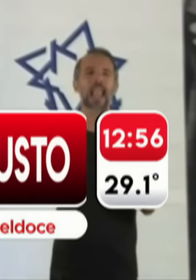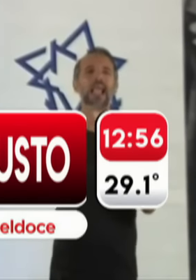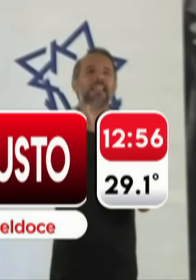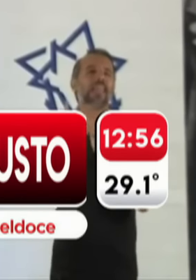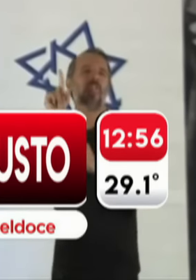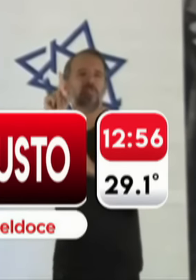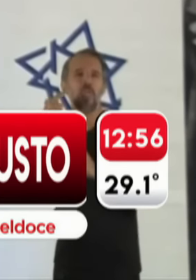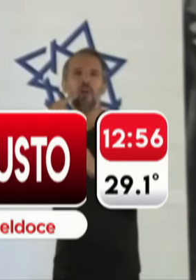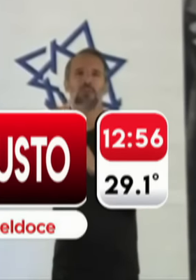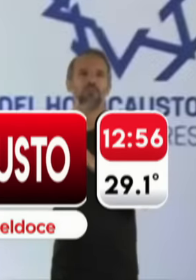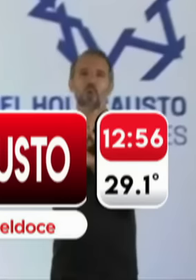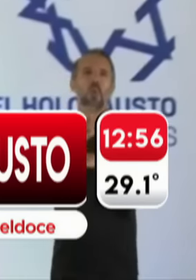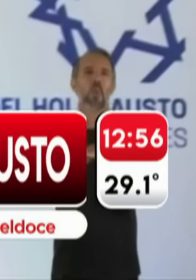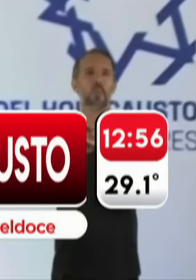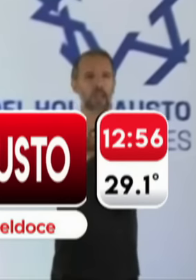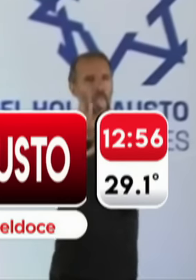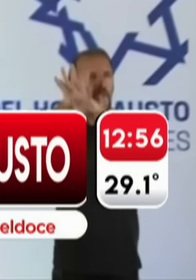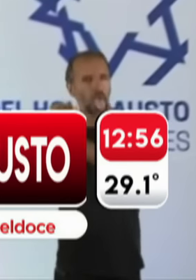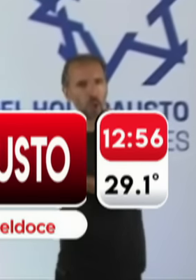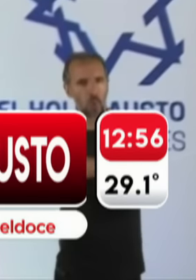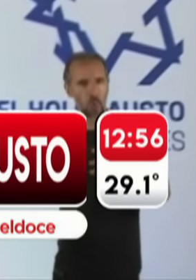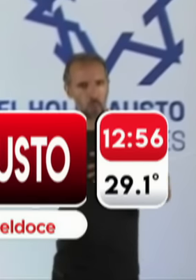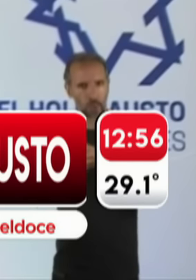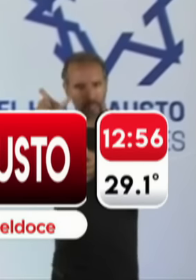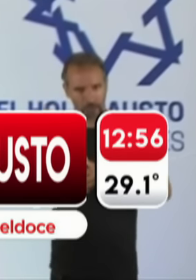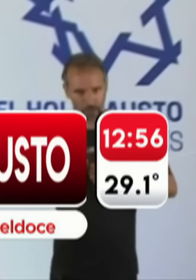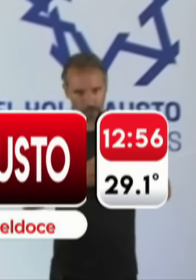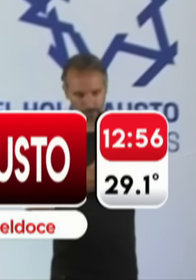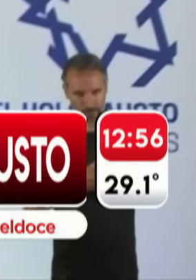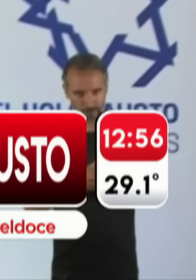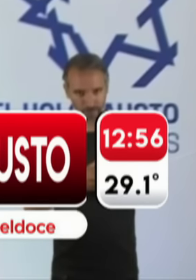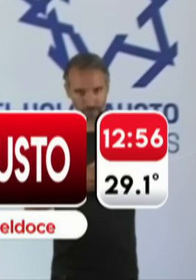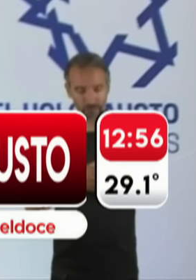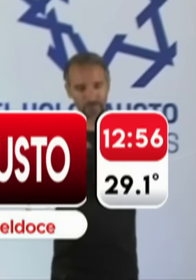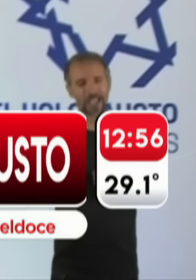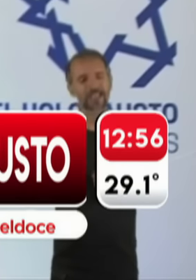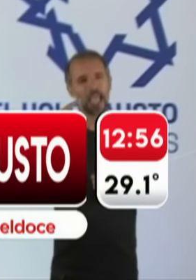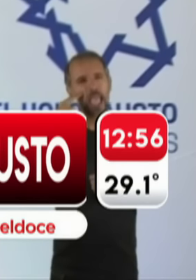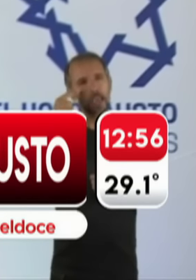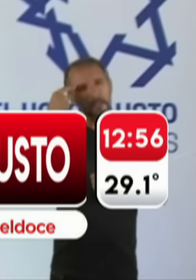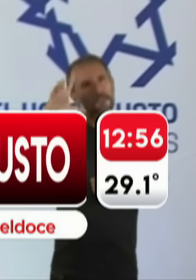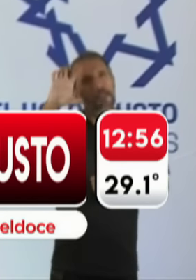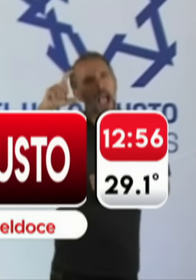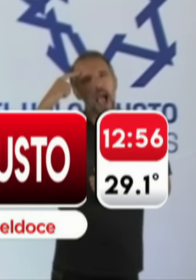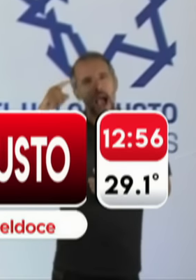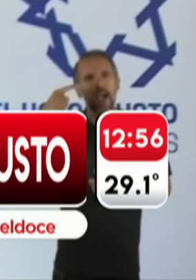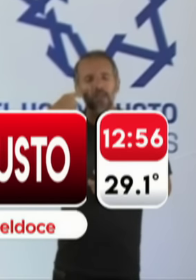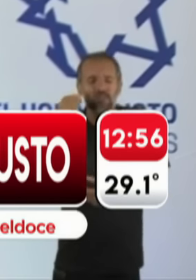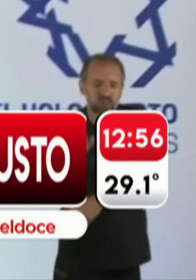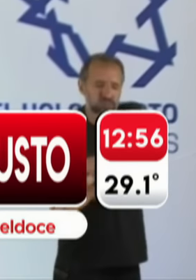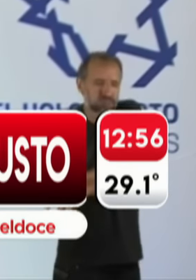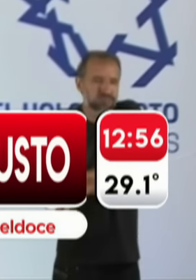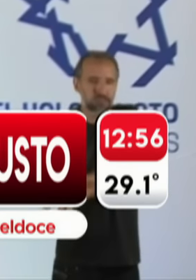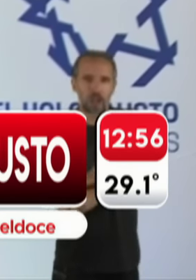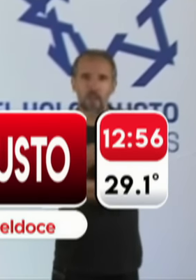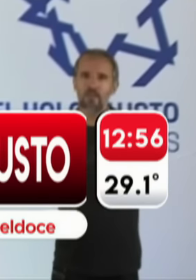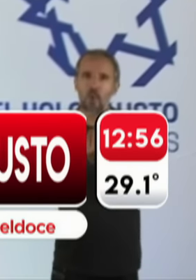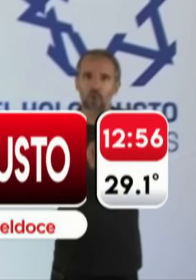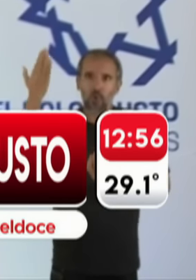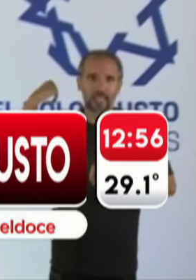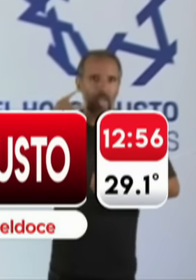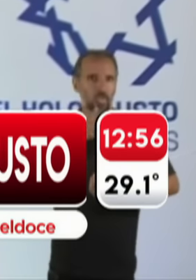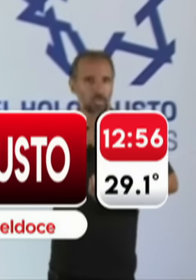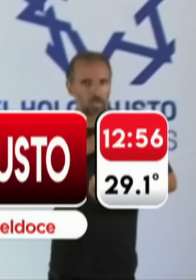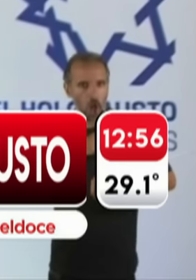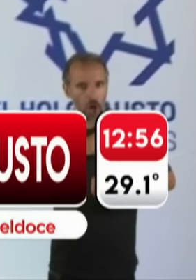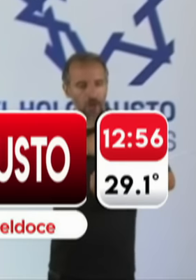cuestión, no era el ámbito, dio un discurso en el que se comprometió a ponerle fin a la impunidad por los atentados a la AMIA